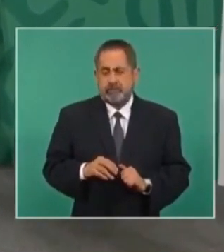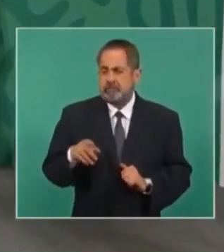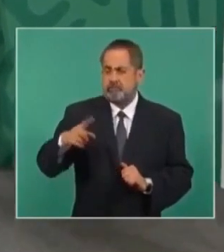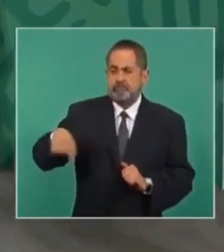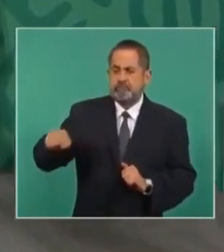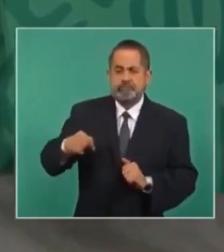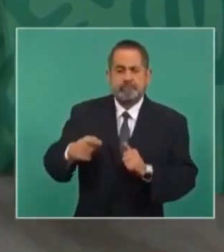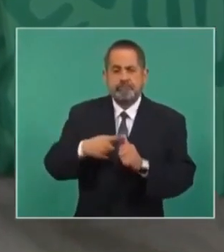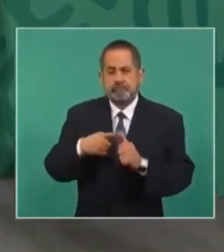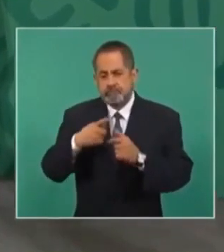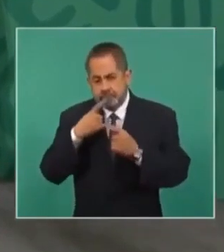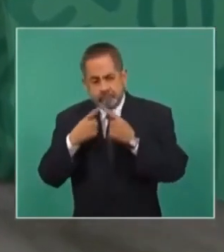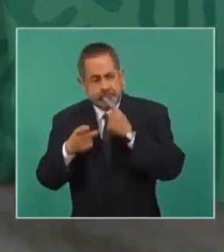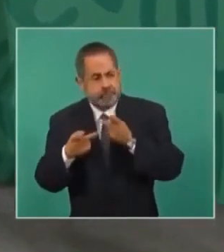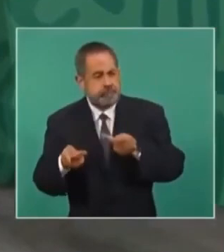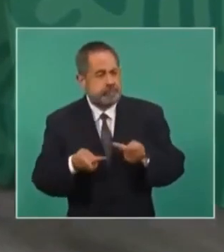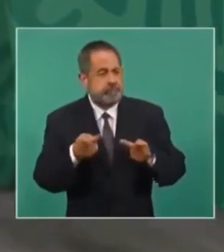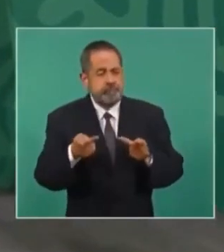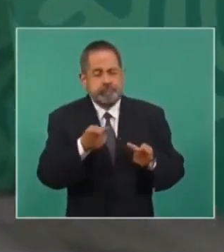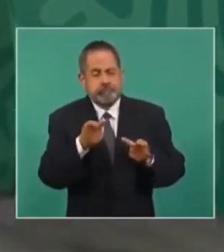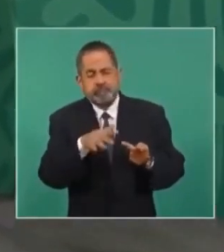consulten tanto